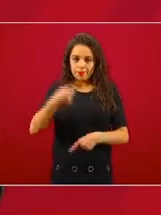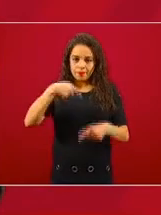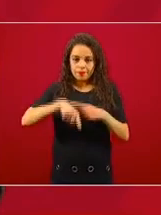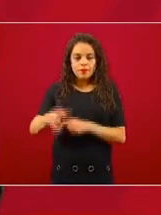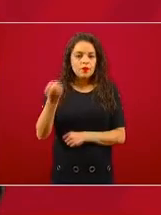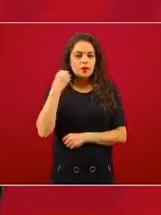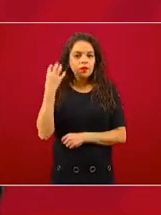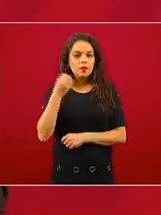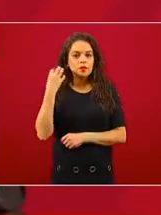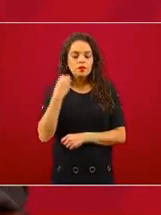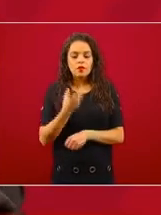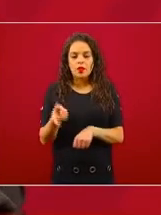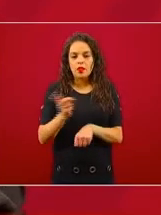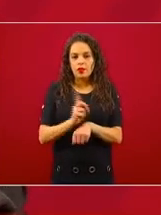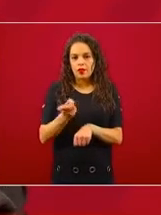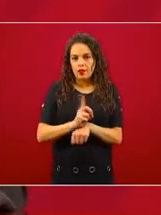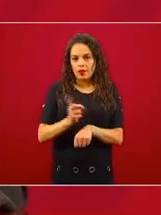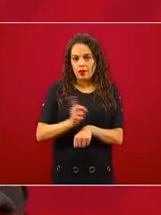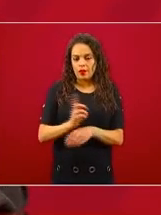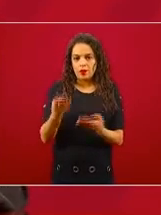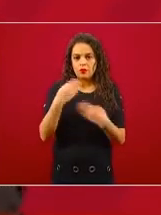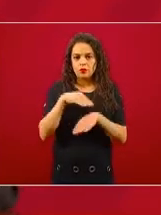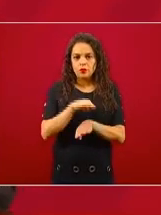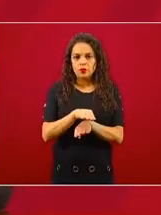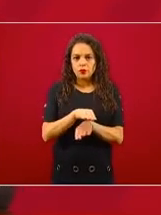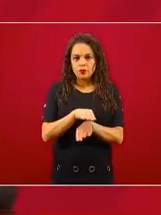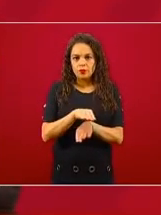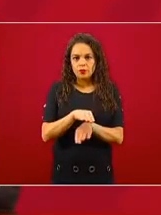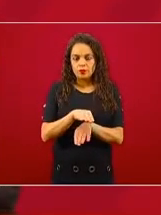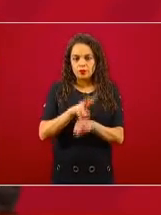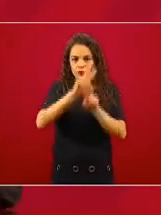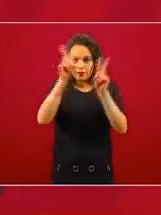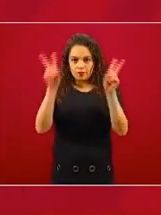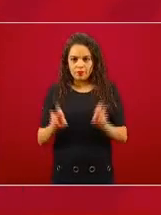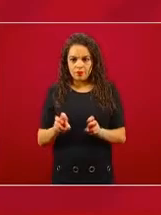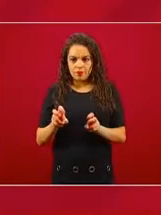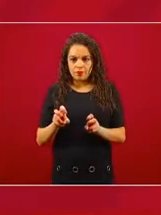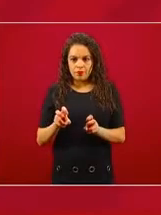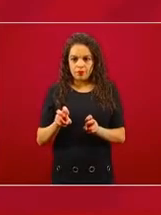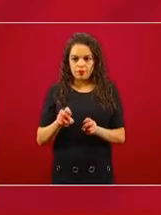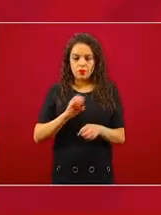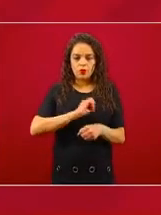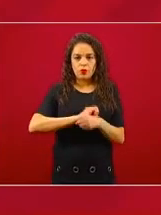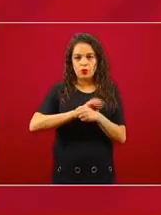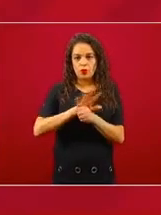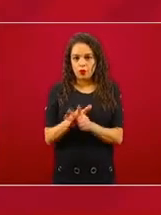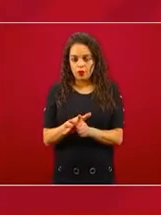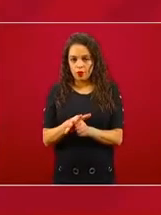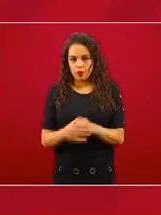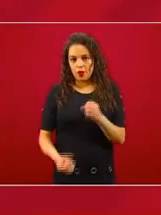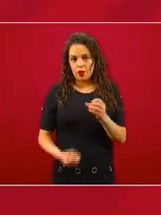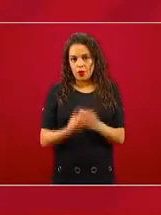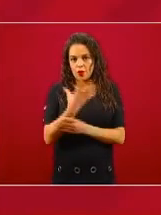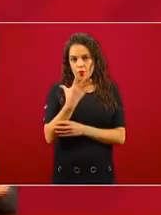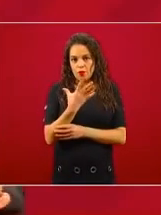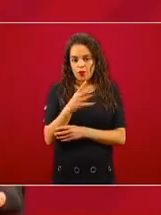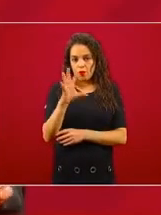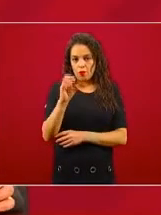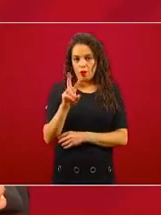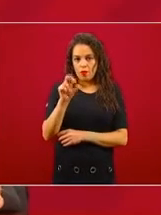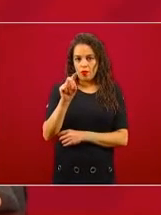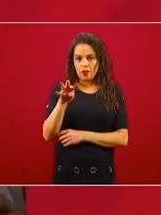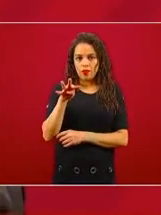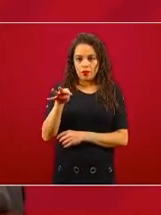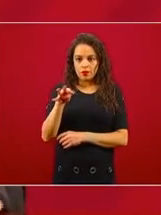diaria sobre la situación de coronavirus, el nuevo coronavirus, la epidemia de COVID causada por el